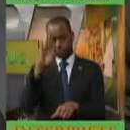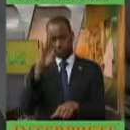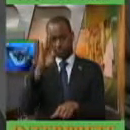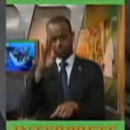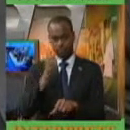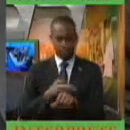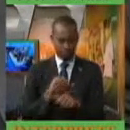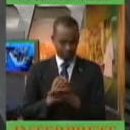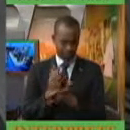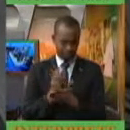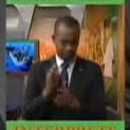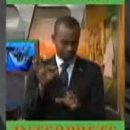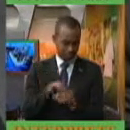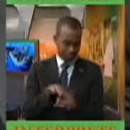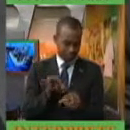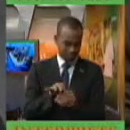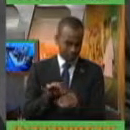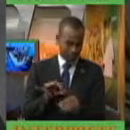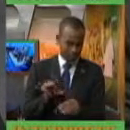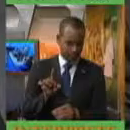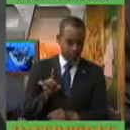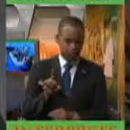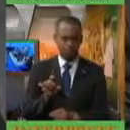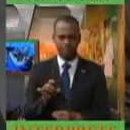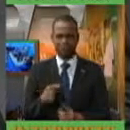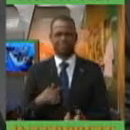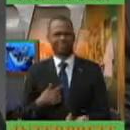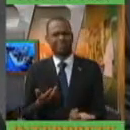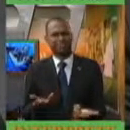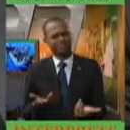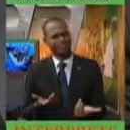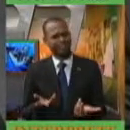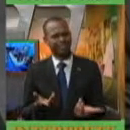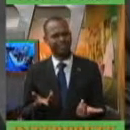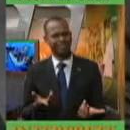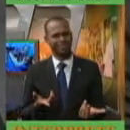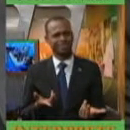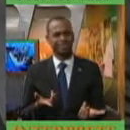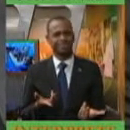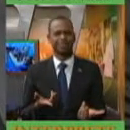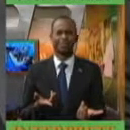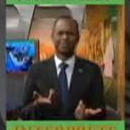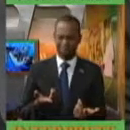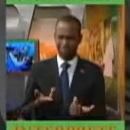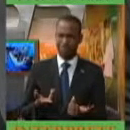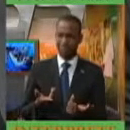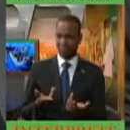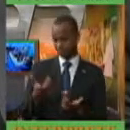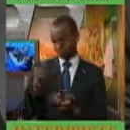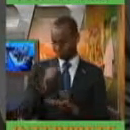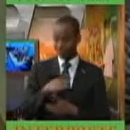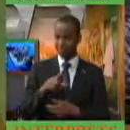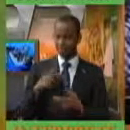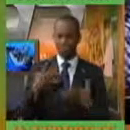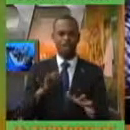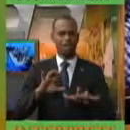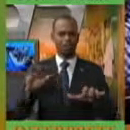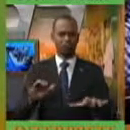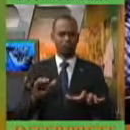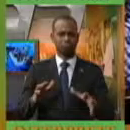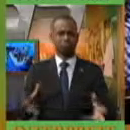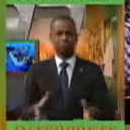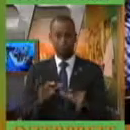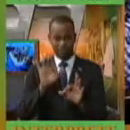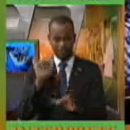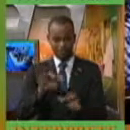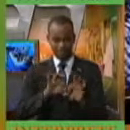votar? Increíblemente. Pues justamente hemos logrado garantizar que esa familia sea